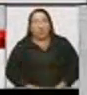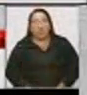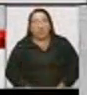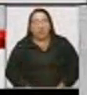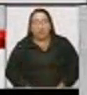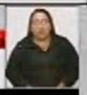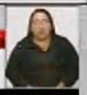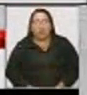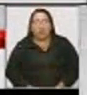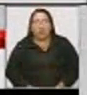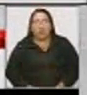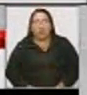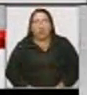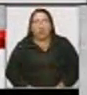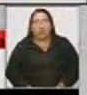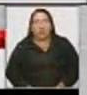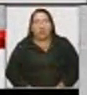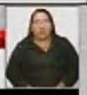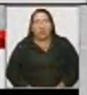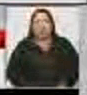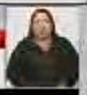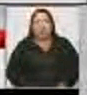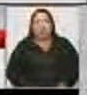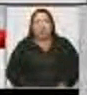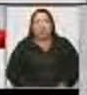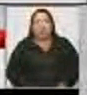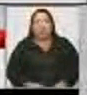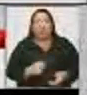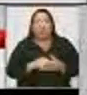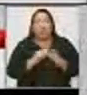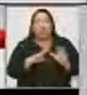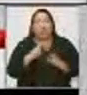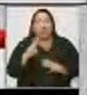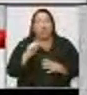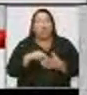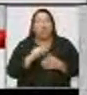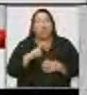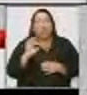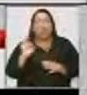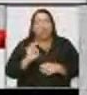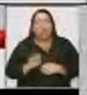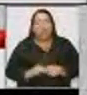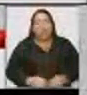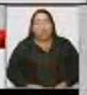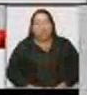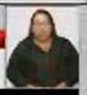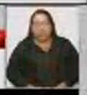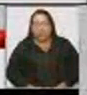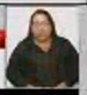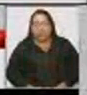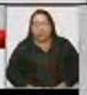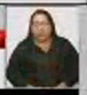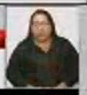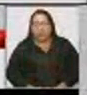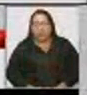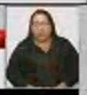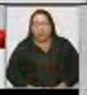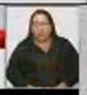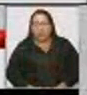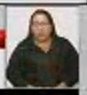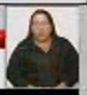94.2%, mientras los niños el registro fue de 92.9%, mostrando la diferencia de